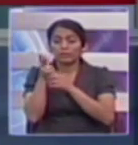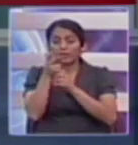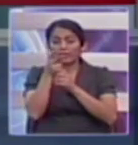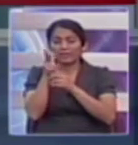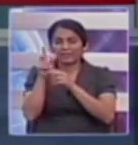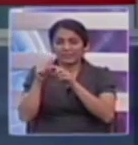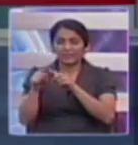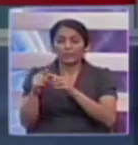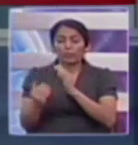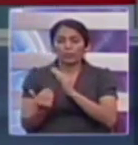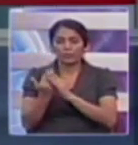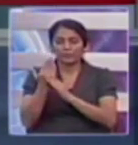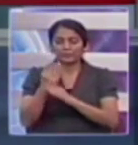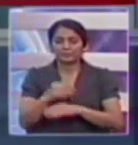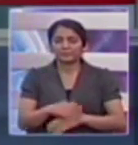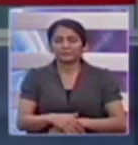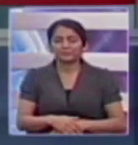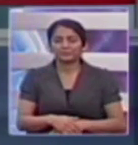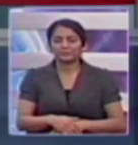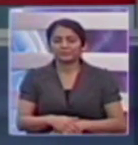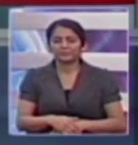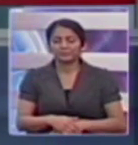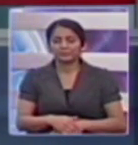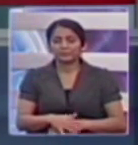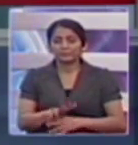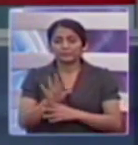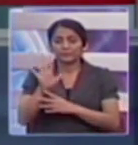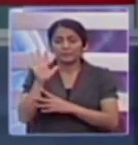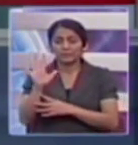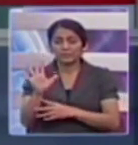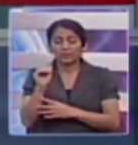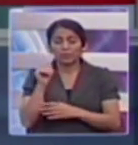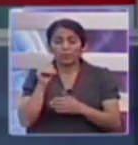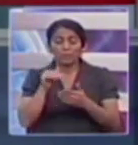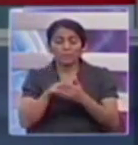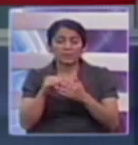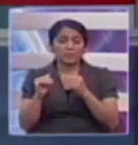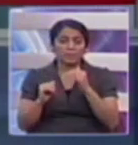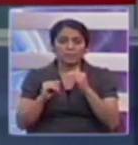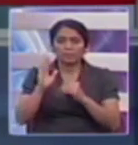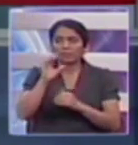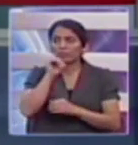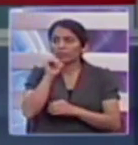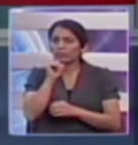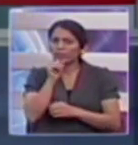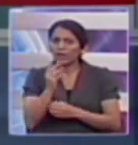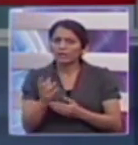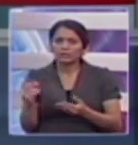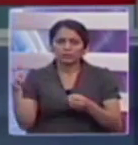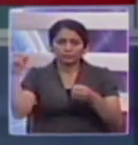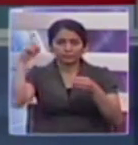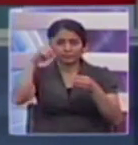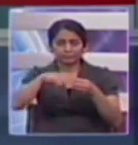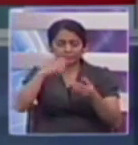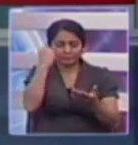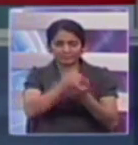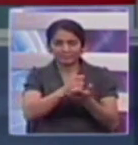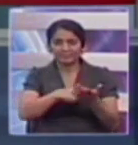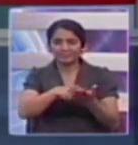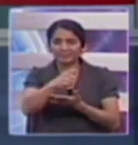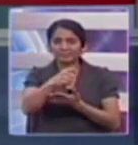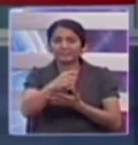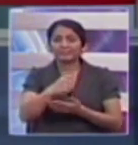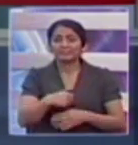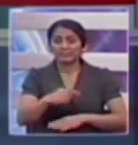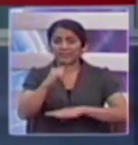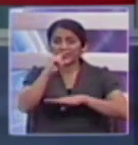En otro tema, 5.822 vehículos aún no se han matriculado en Cuenca. El gerente de la empresa de movilidad, Adrián Castro,